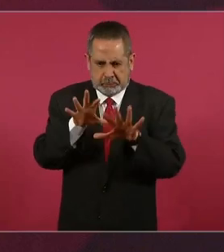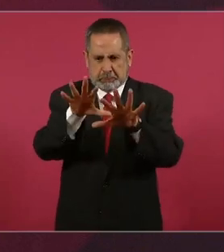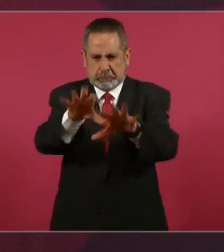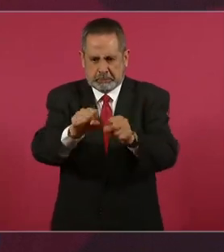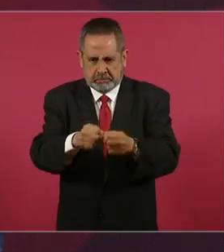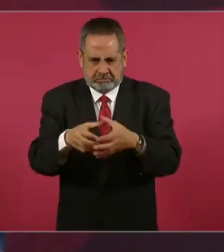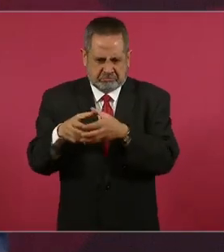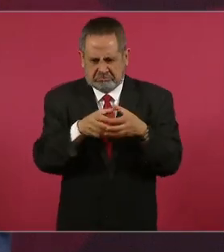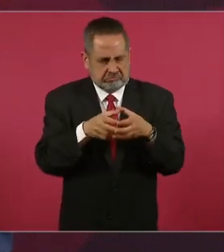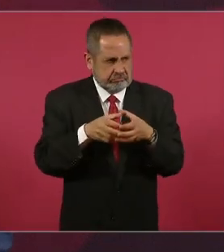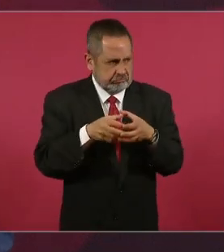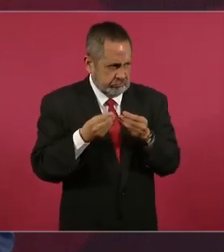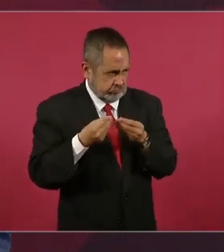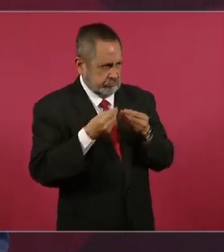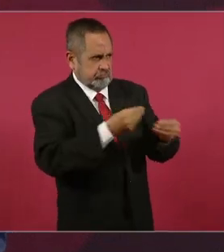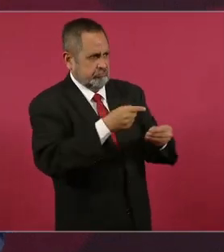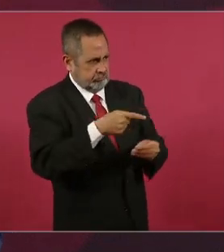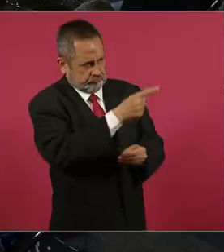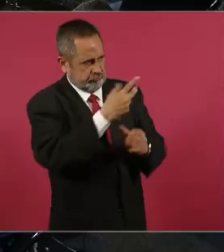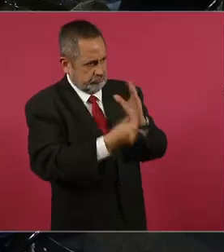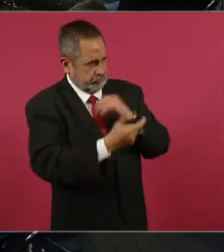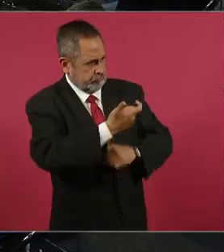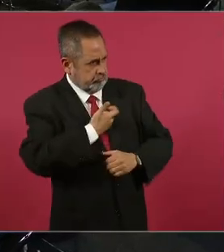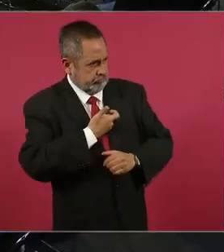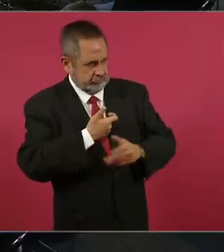secuestraron a los migrantes.